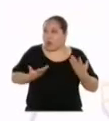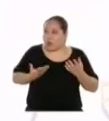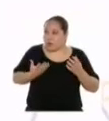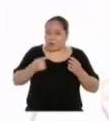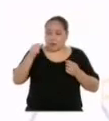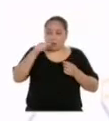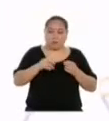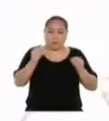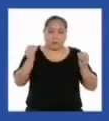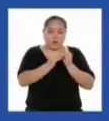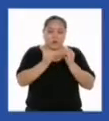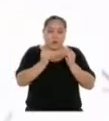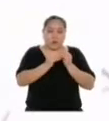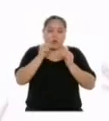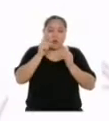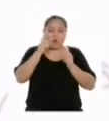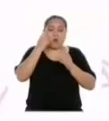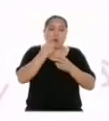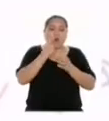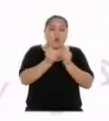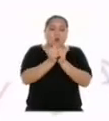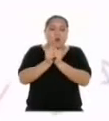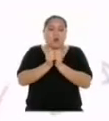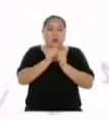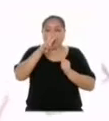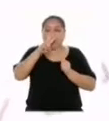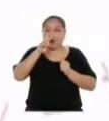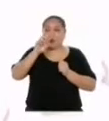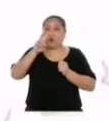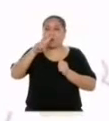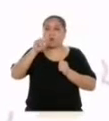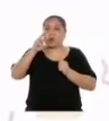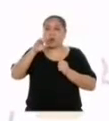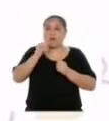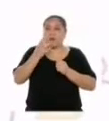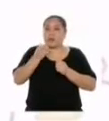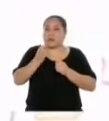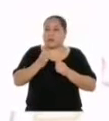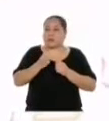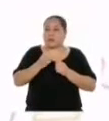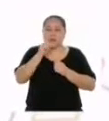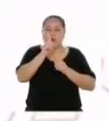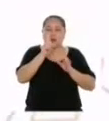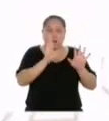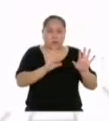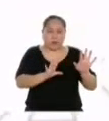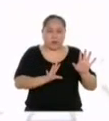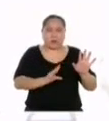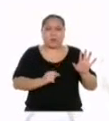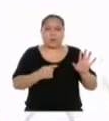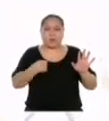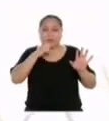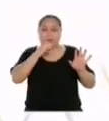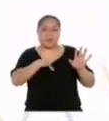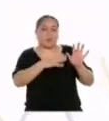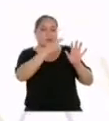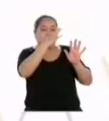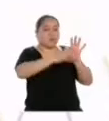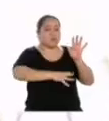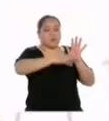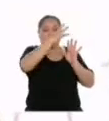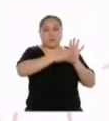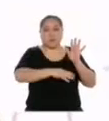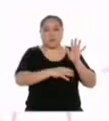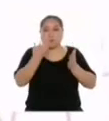y elaborar su gráfico estadístico? No, hablo de juntar variables. Mira, se ha generado un gráfico